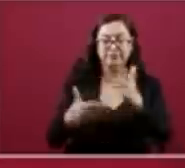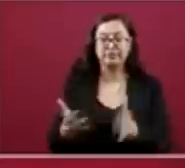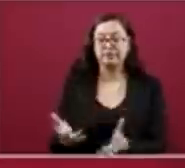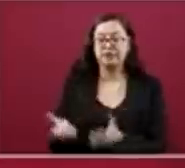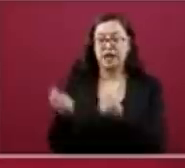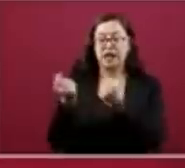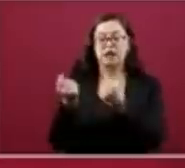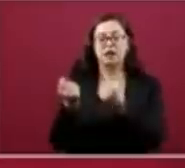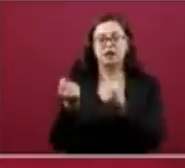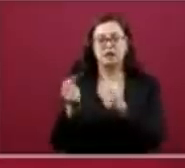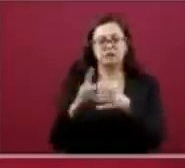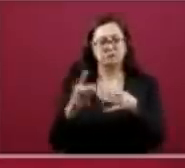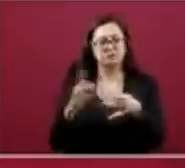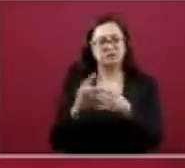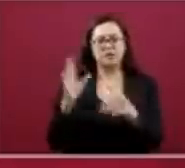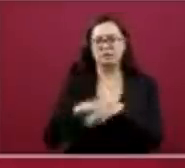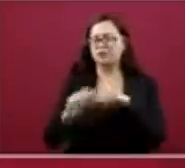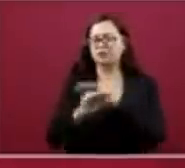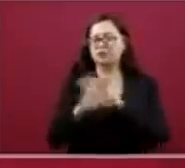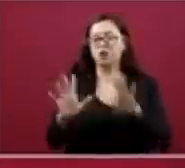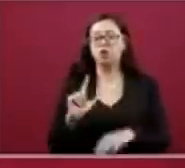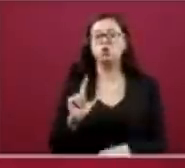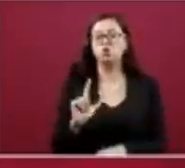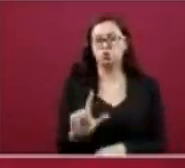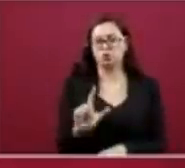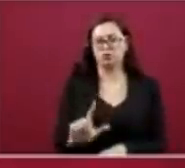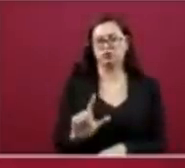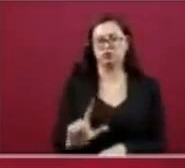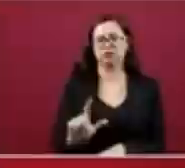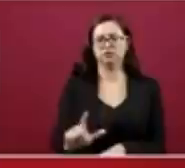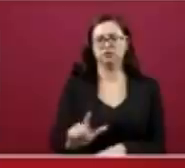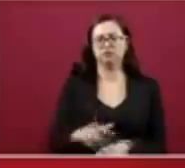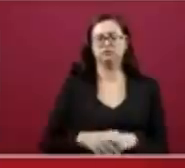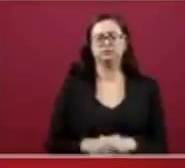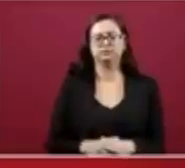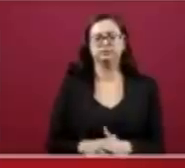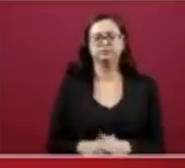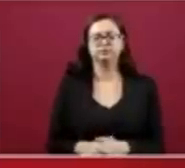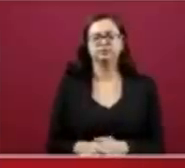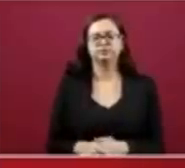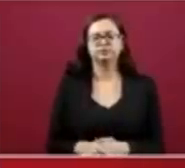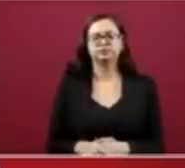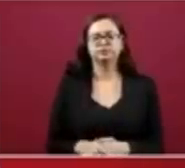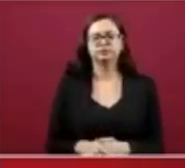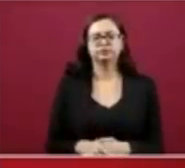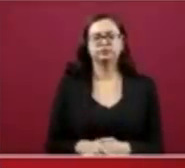lunes sobre este tema. Se está